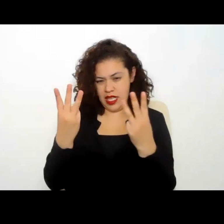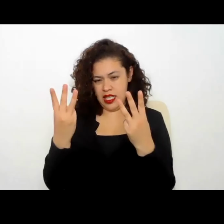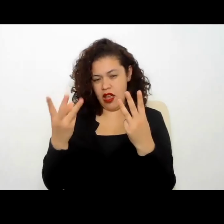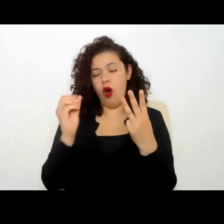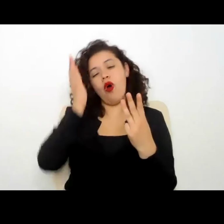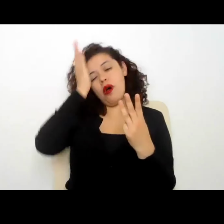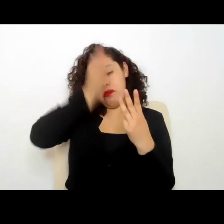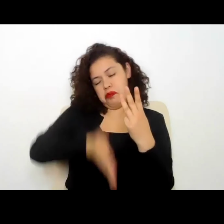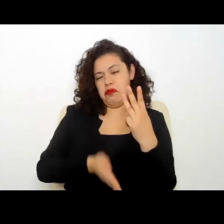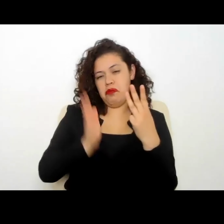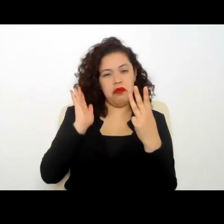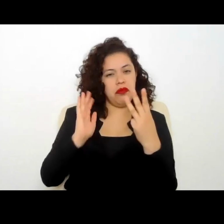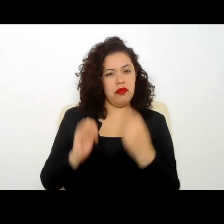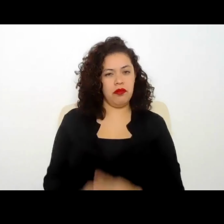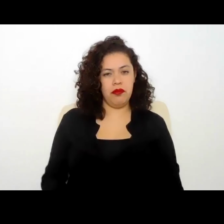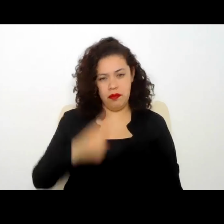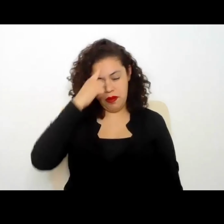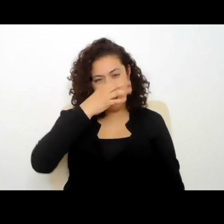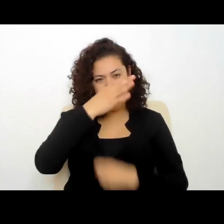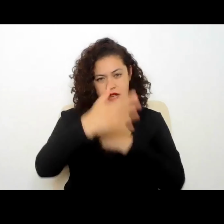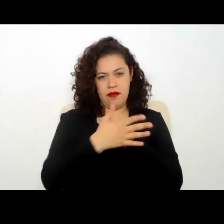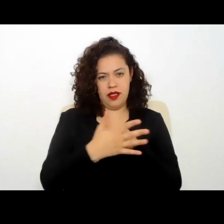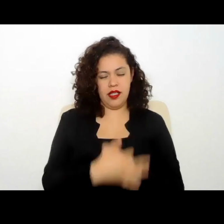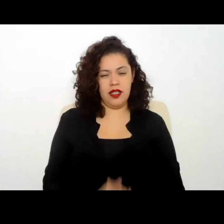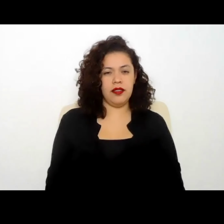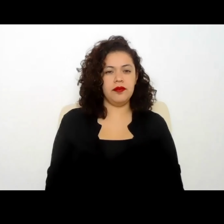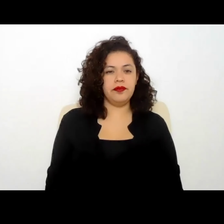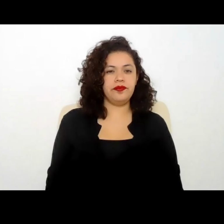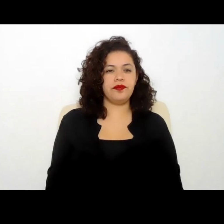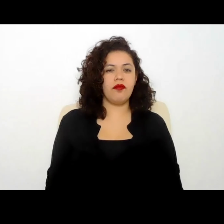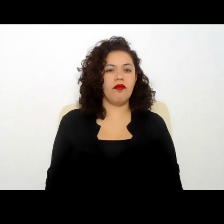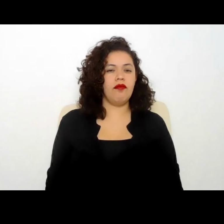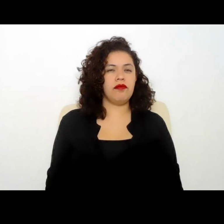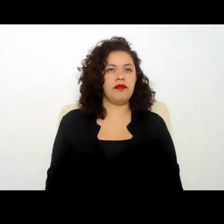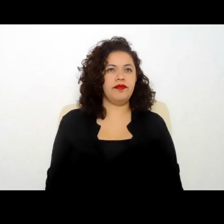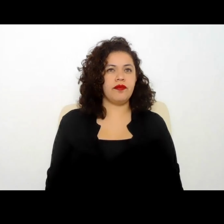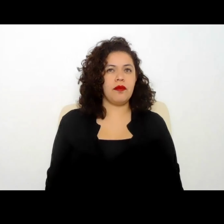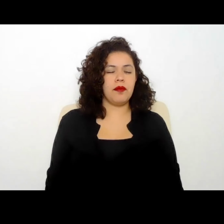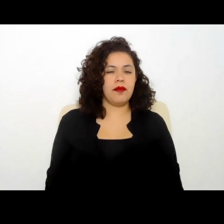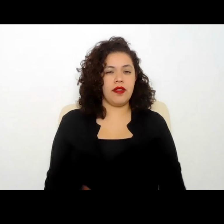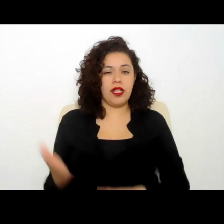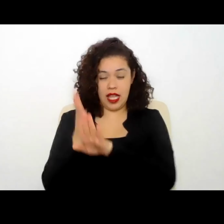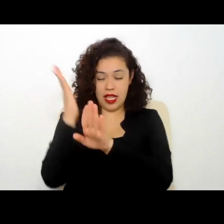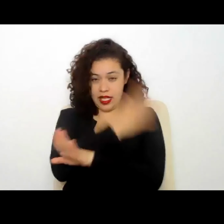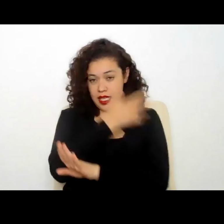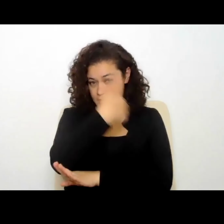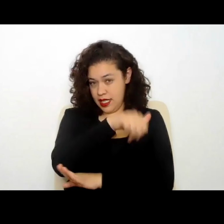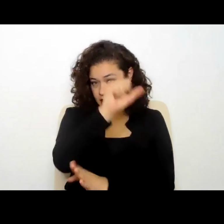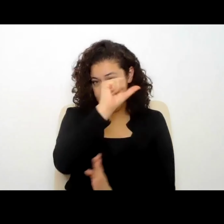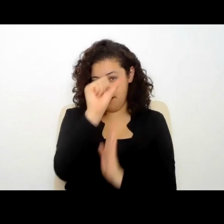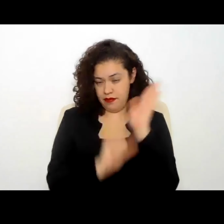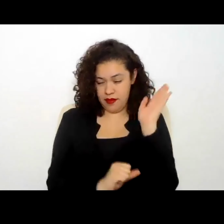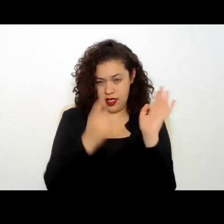aviso? No, en cuanto, digamos que antes de los 6 meses rebasaste el